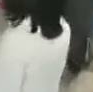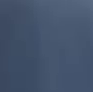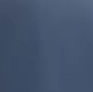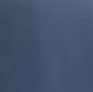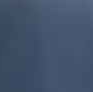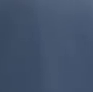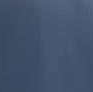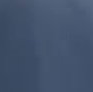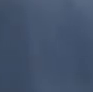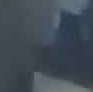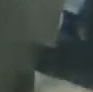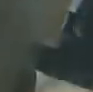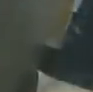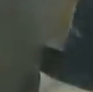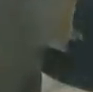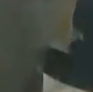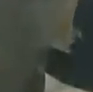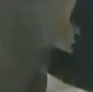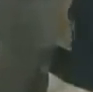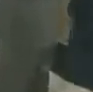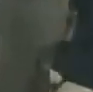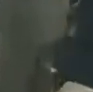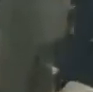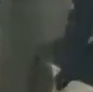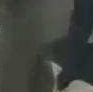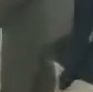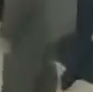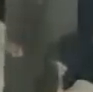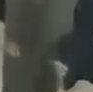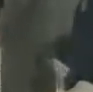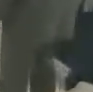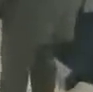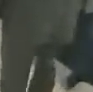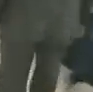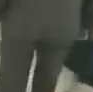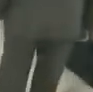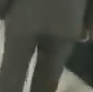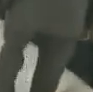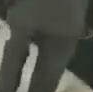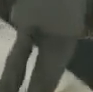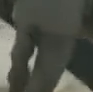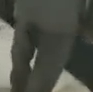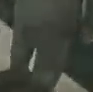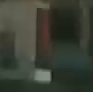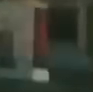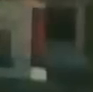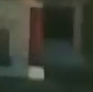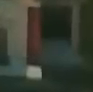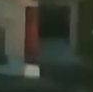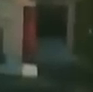que... Y el Caribe, así lo ha expresado el jefe de Estado. Con esta información despedimos este contacto.